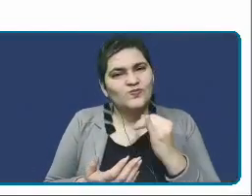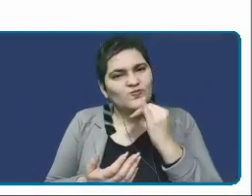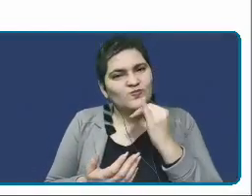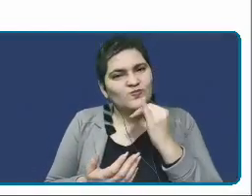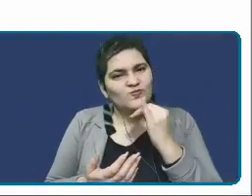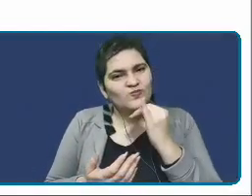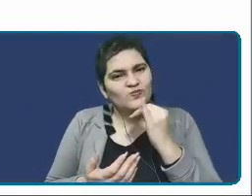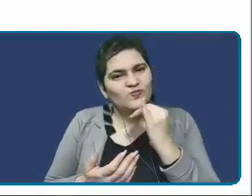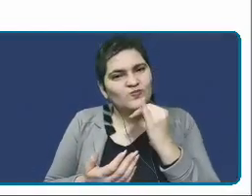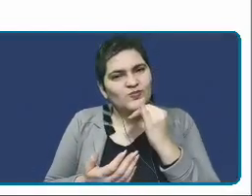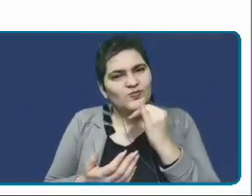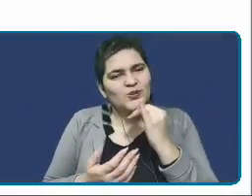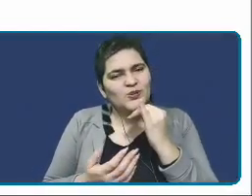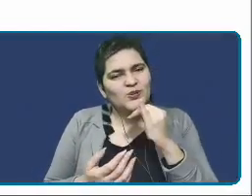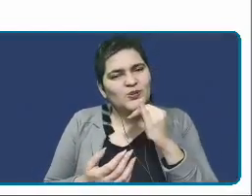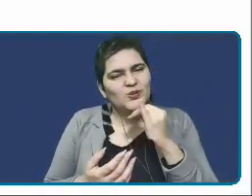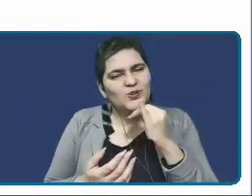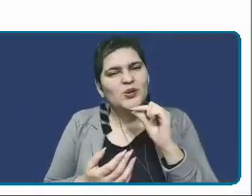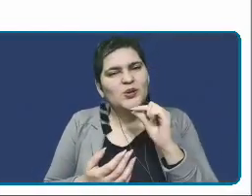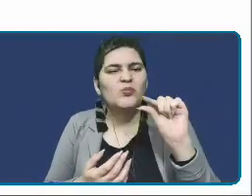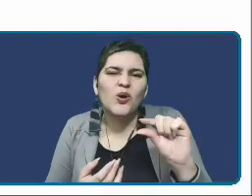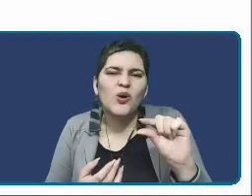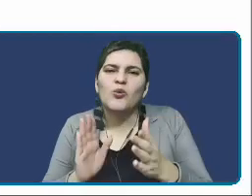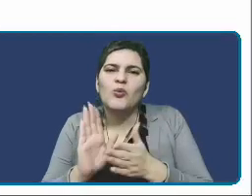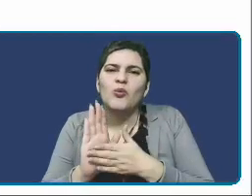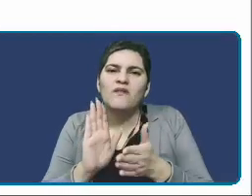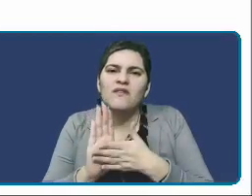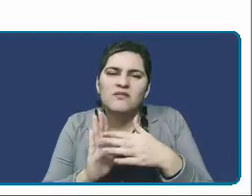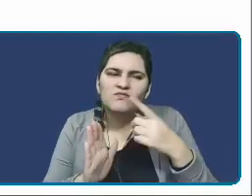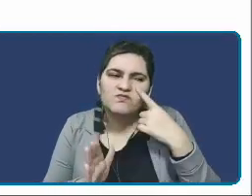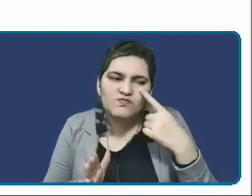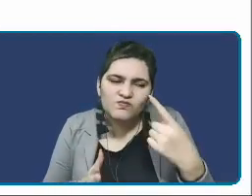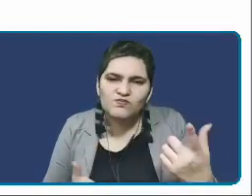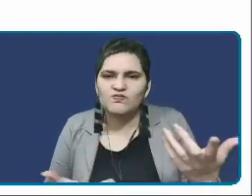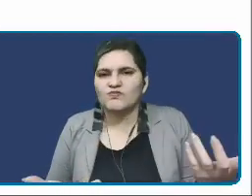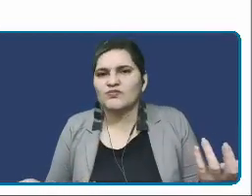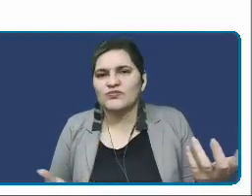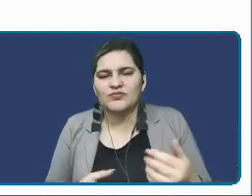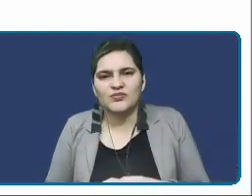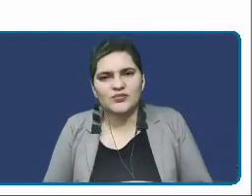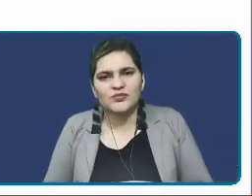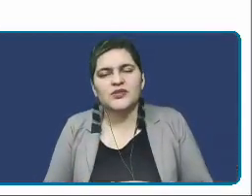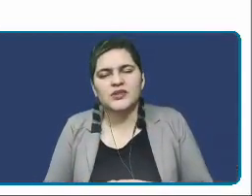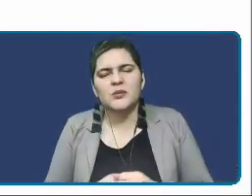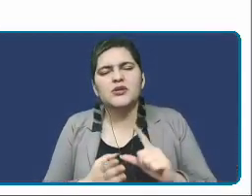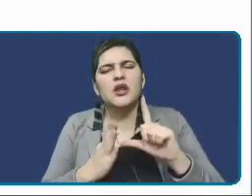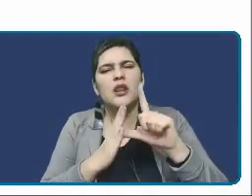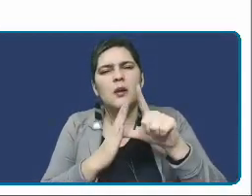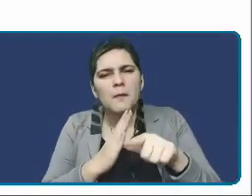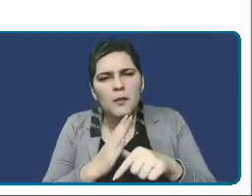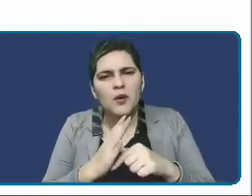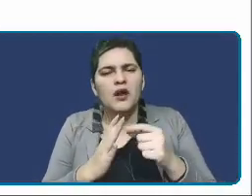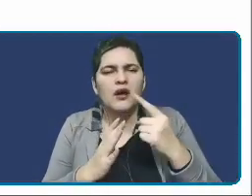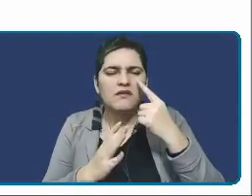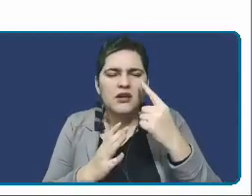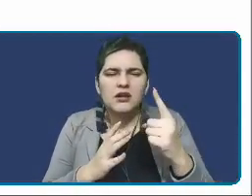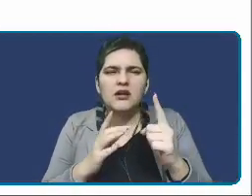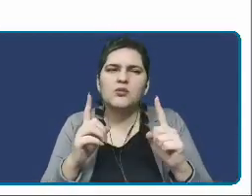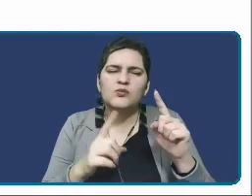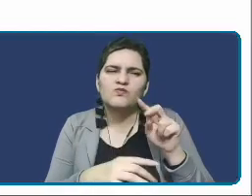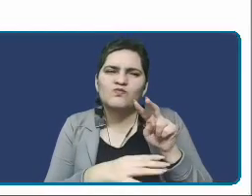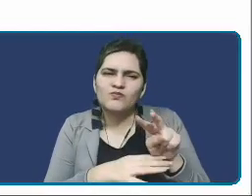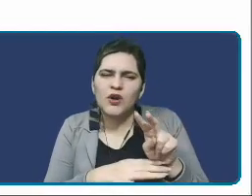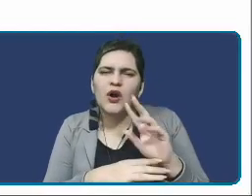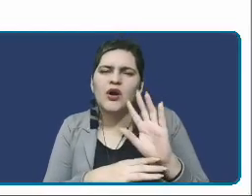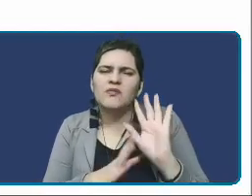evidencia. Y es por eso que nos demoramos tanto entonces en decir que no a algún cambio nutricional o